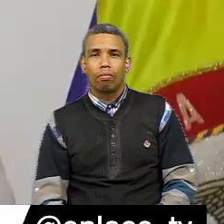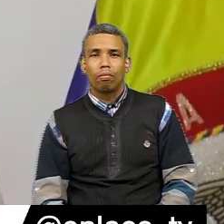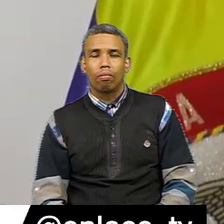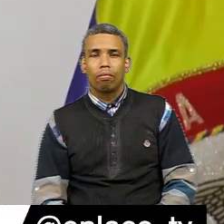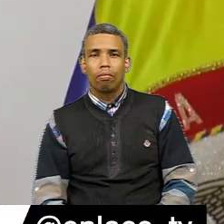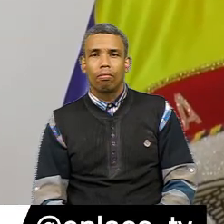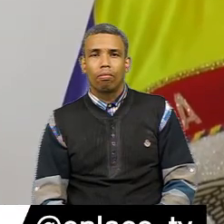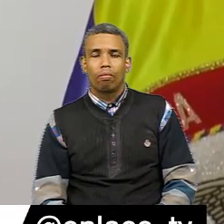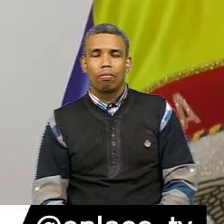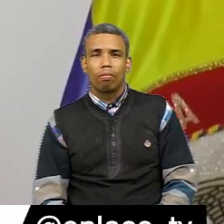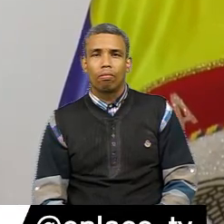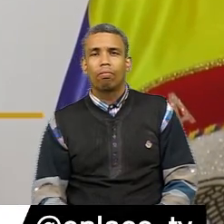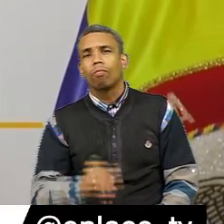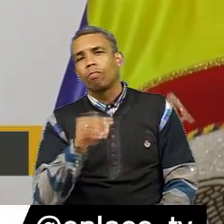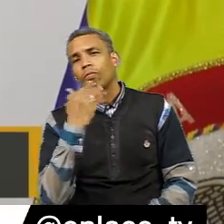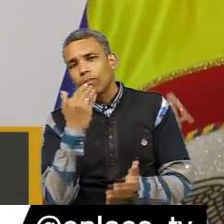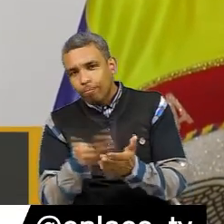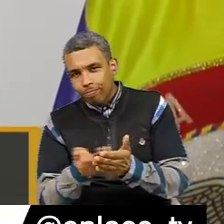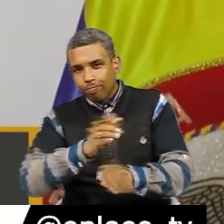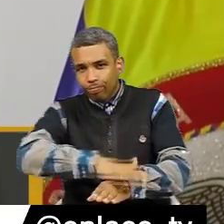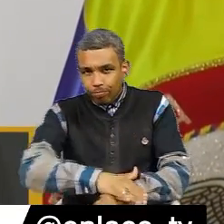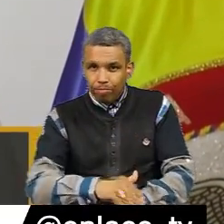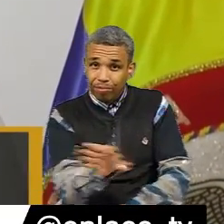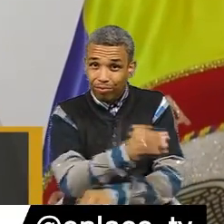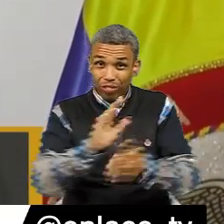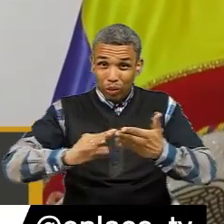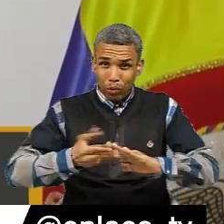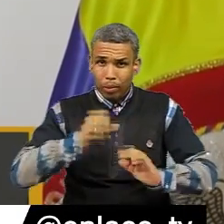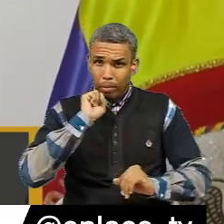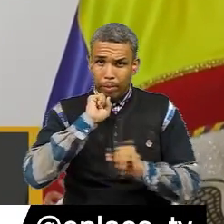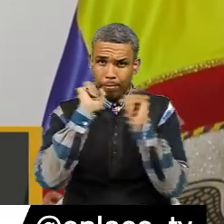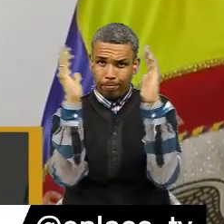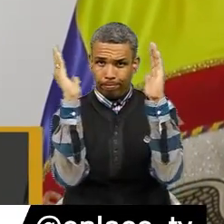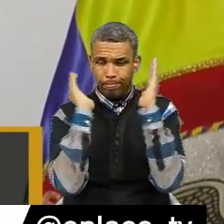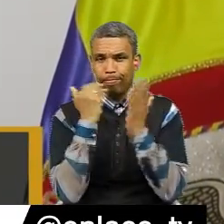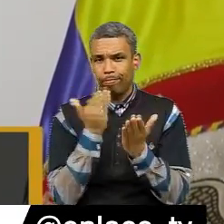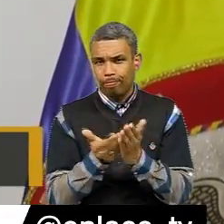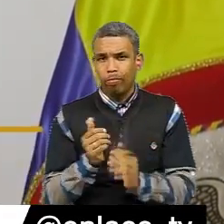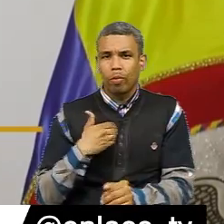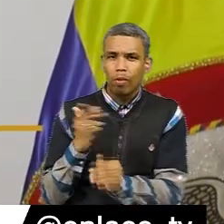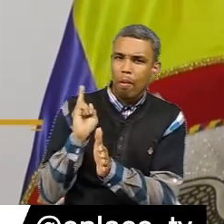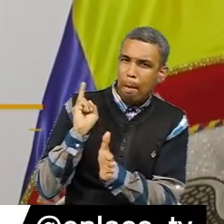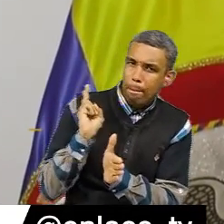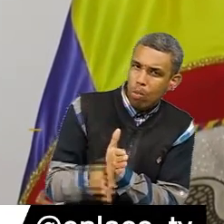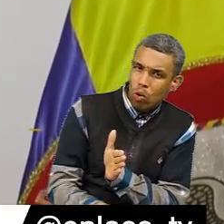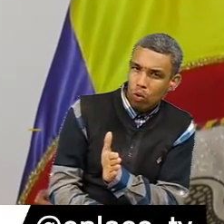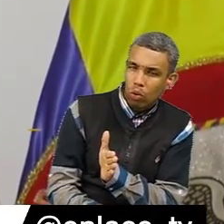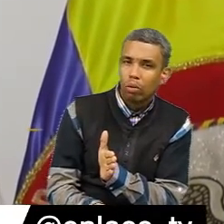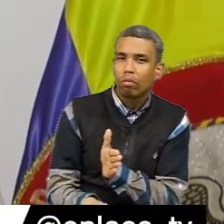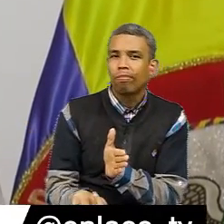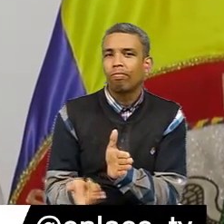Yani, gracias. Muy buenas tardes para usted y por supuesto para todos nuestros televidentes. Pues así es, el homicidio se registra esta madrugada hacia